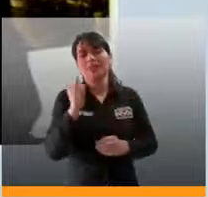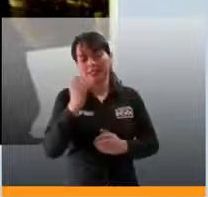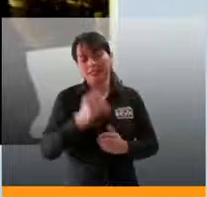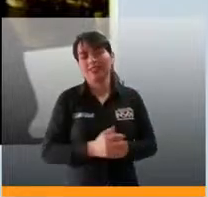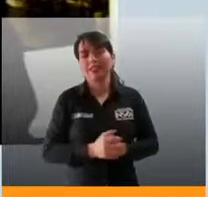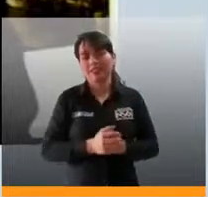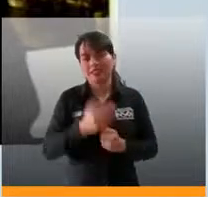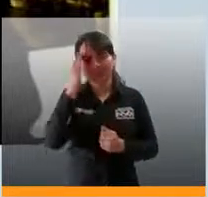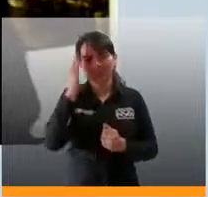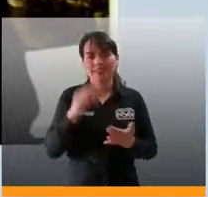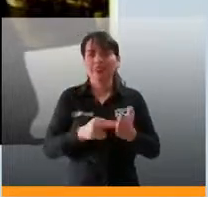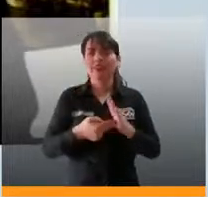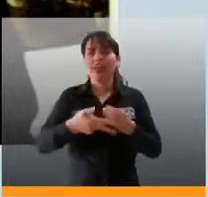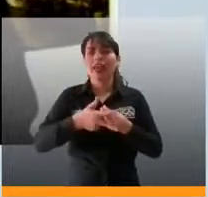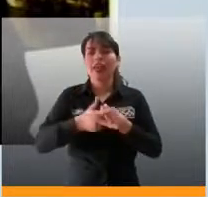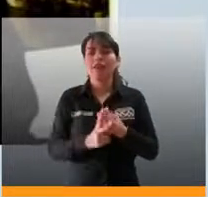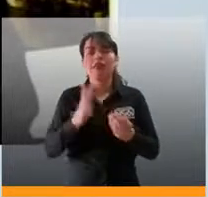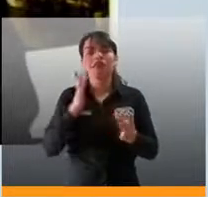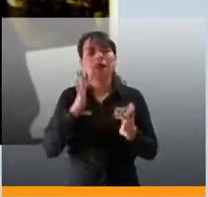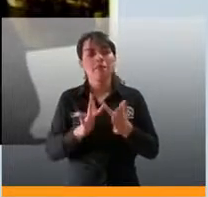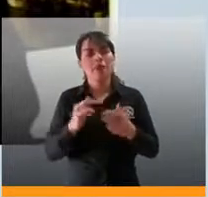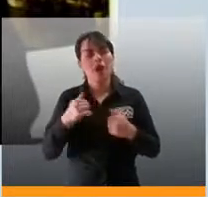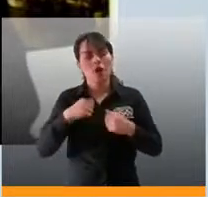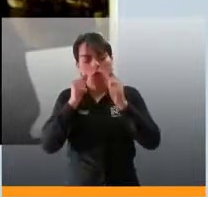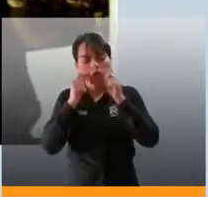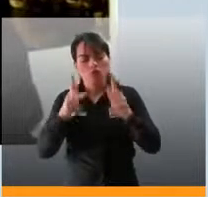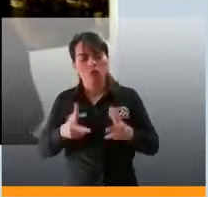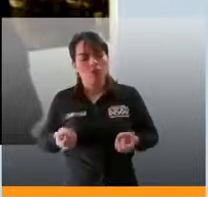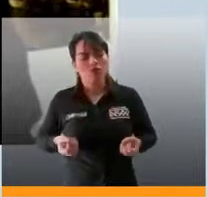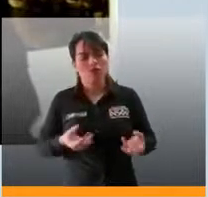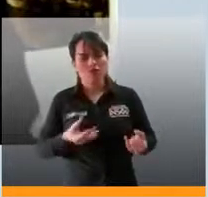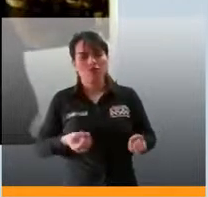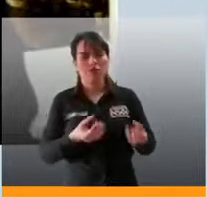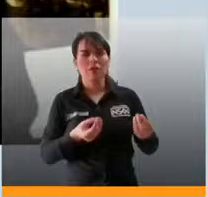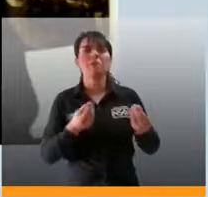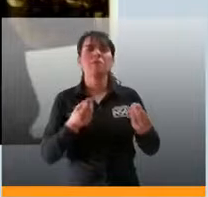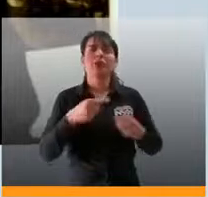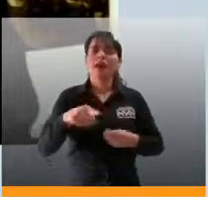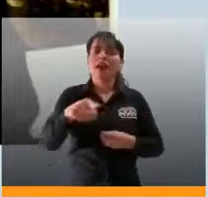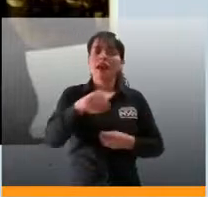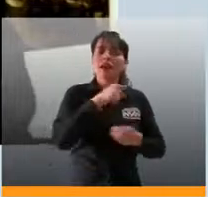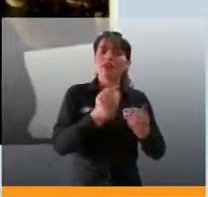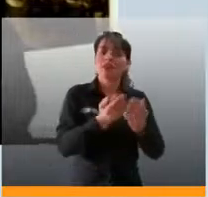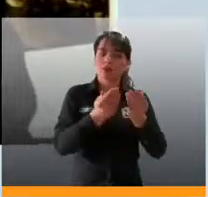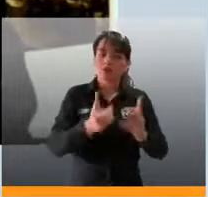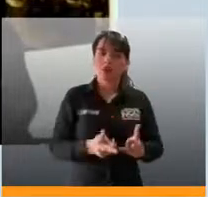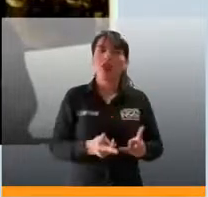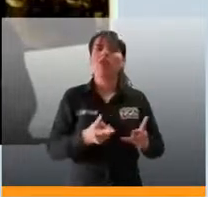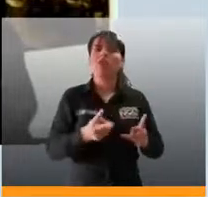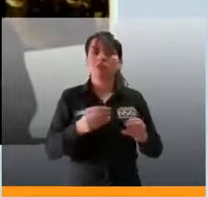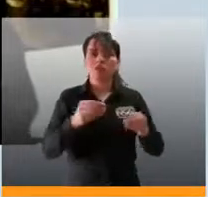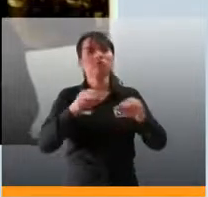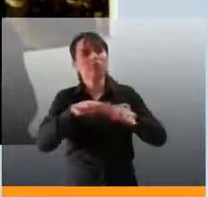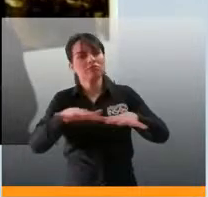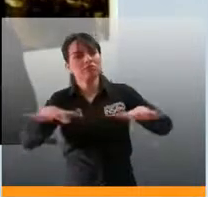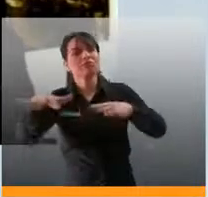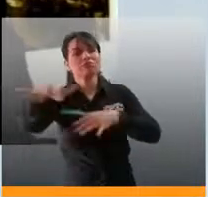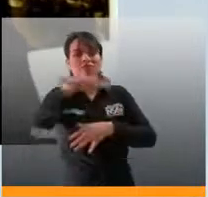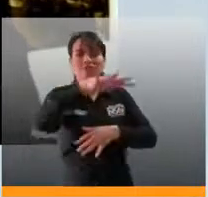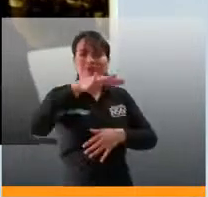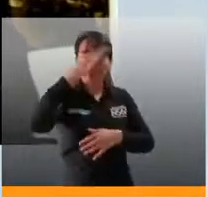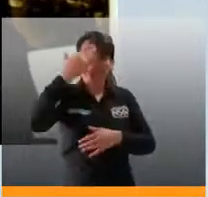las herramientas humanísticas que tenemos y que tenemos que transmitirle a nuestros estudiantes, porque el tema